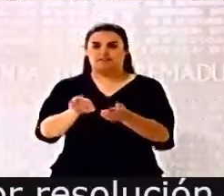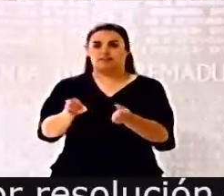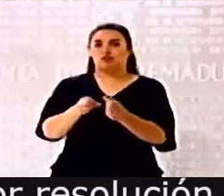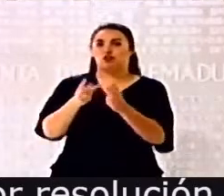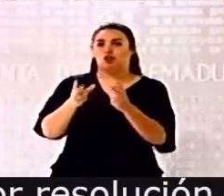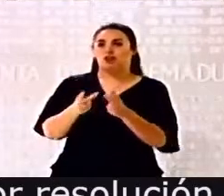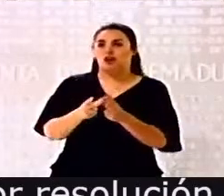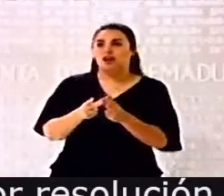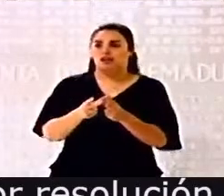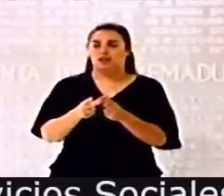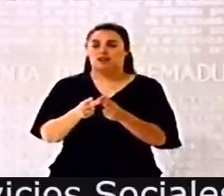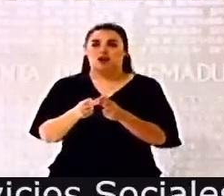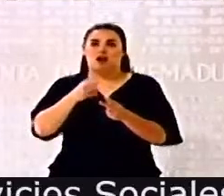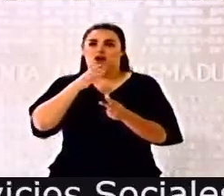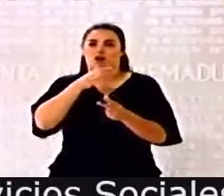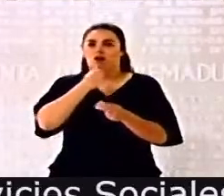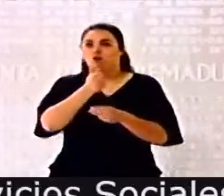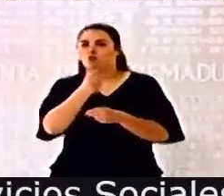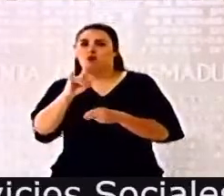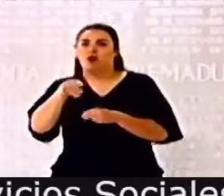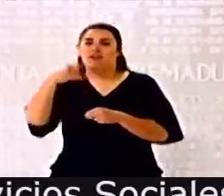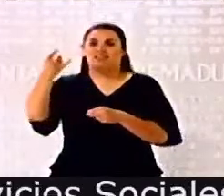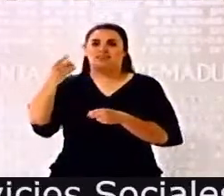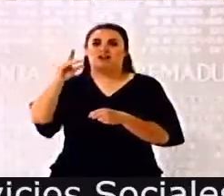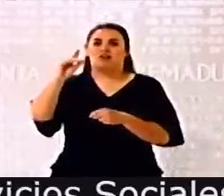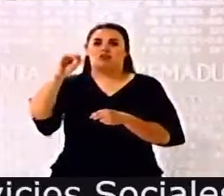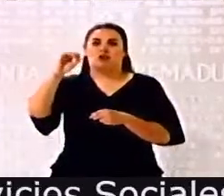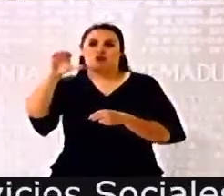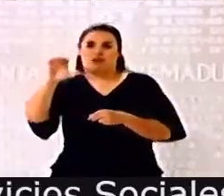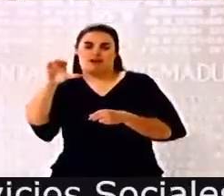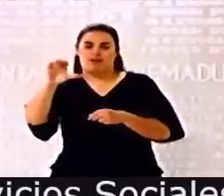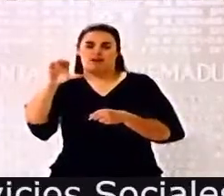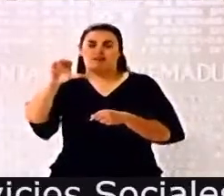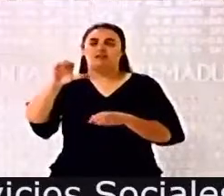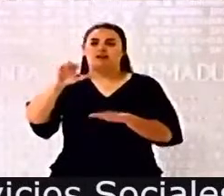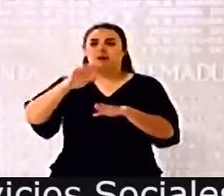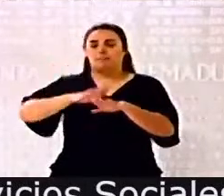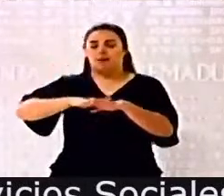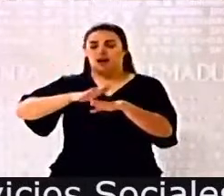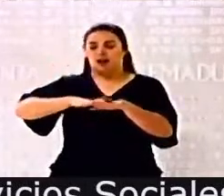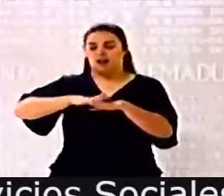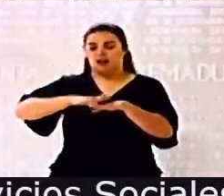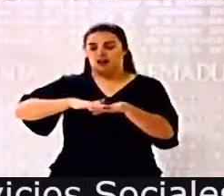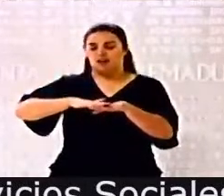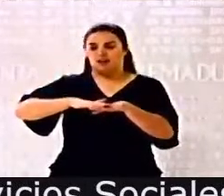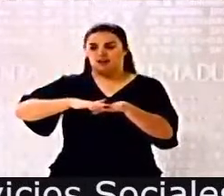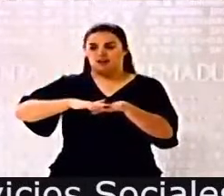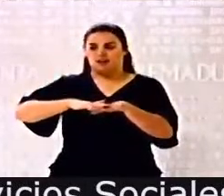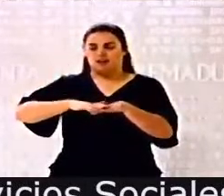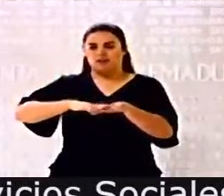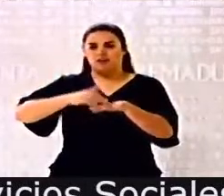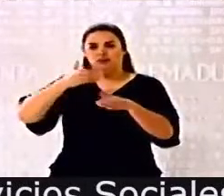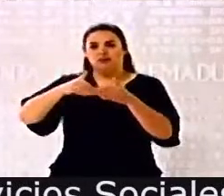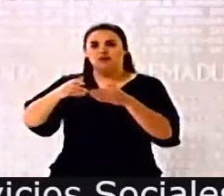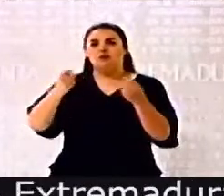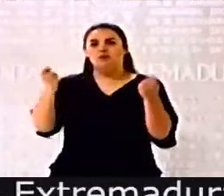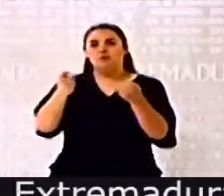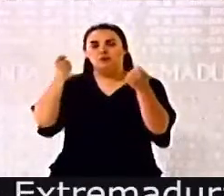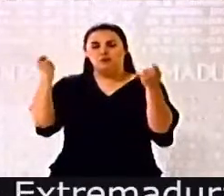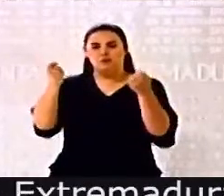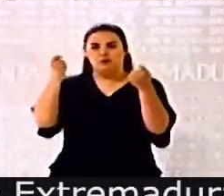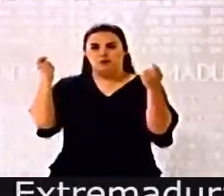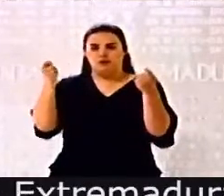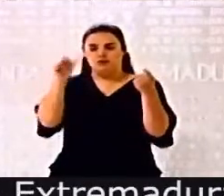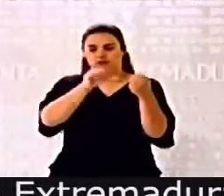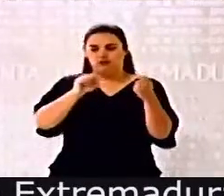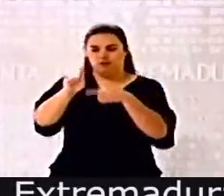Sociales en un número extraordinario del Diario Oficial de Extremadura que se publicará a lo largo de